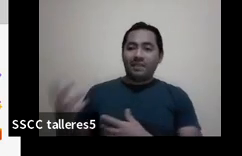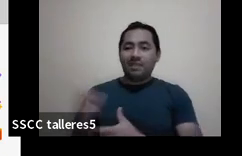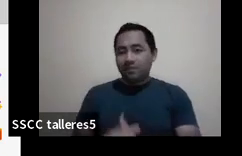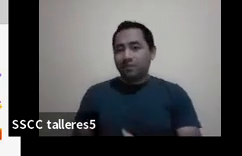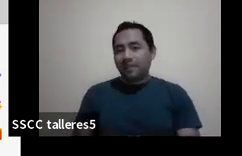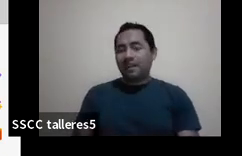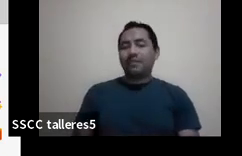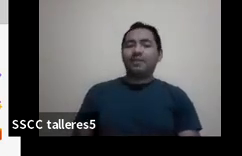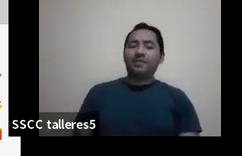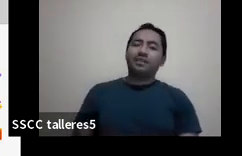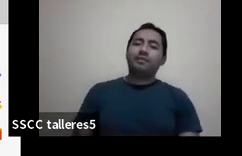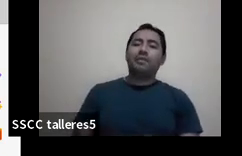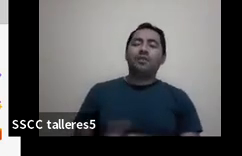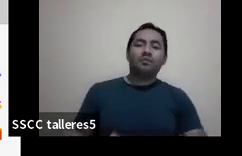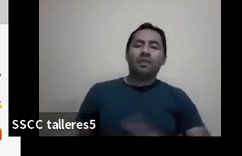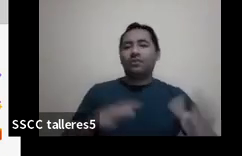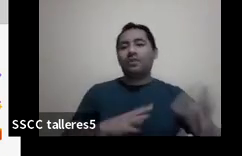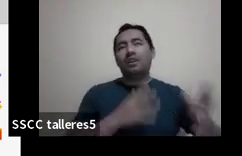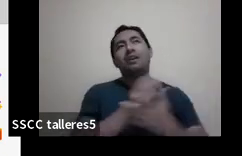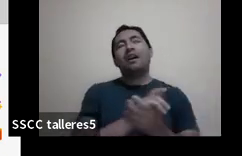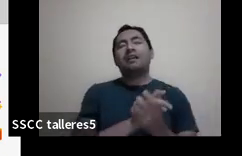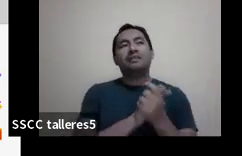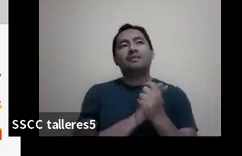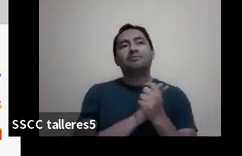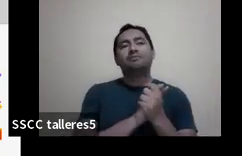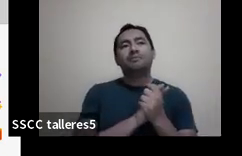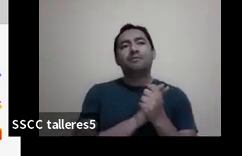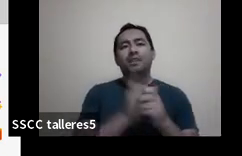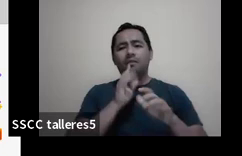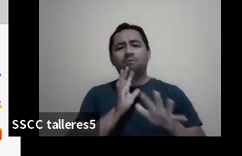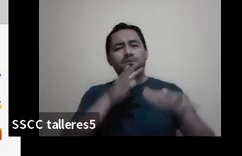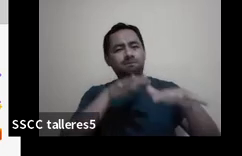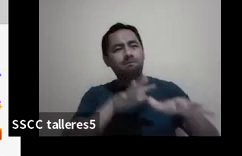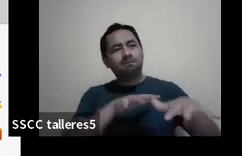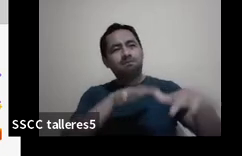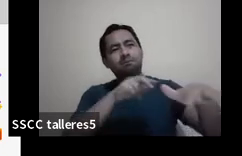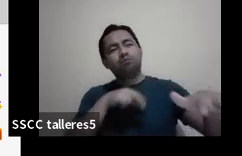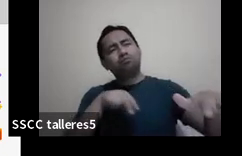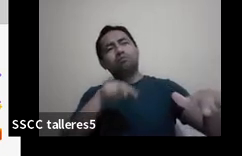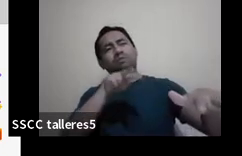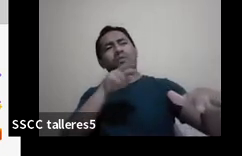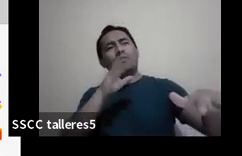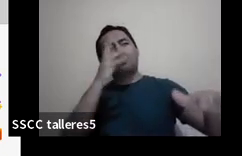la forma de expresión de la lengua de señas, más o menos sería así, ¿no?